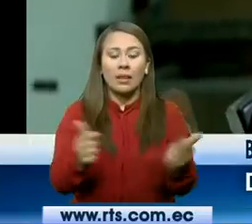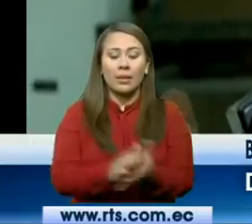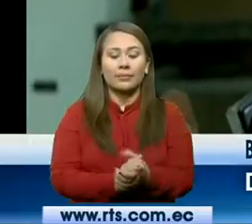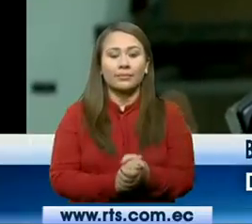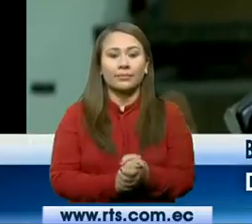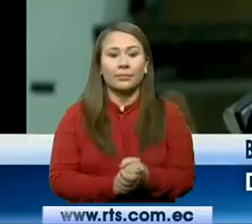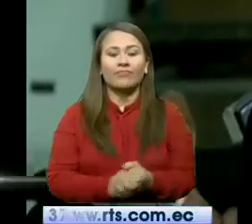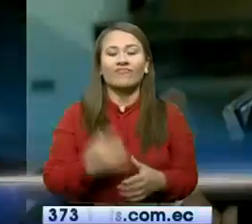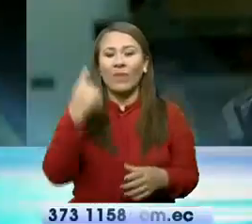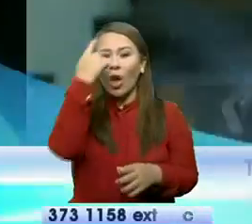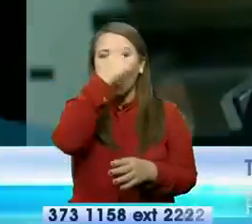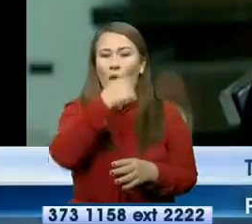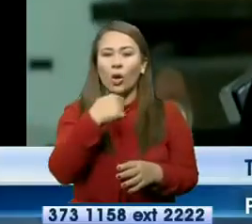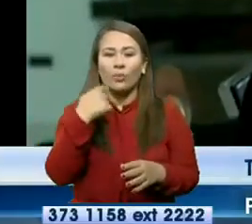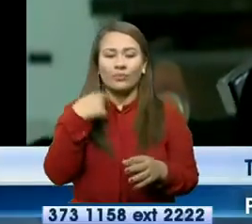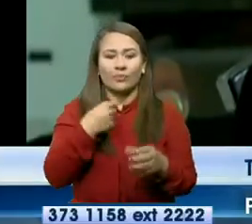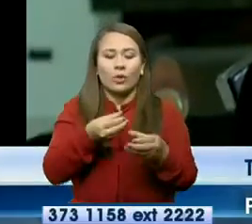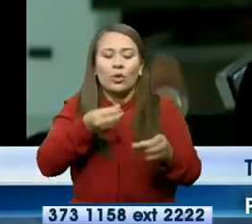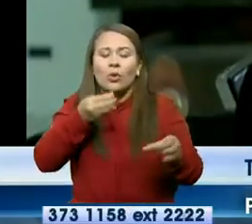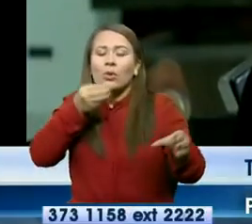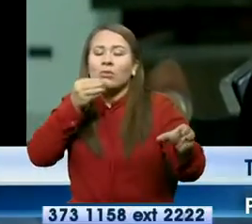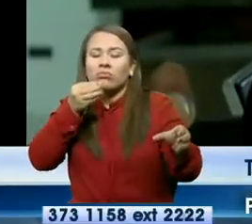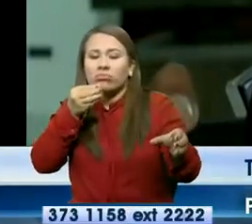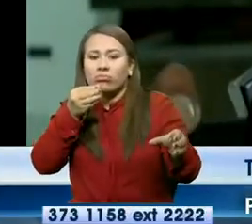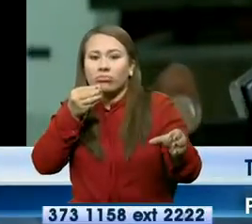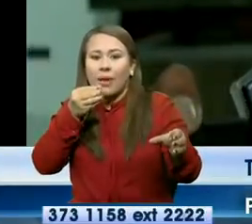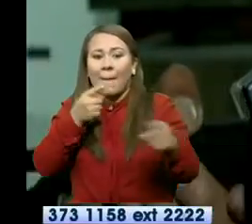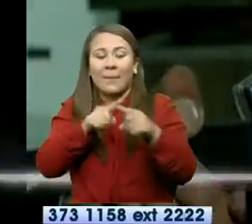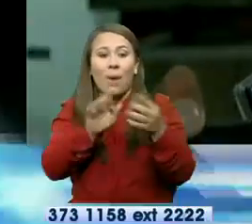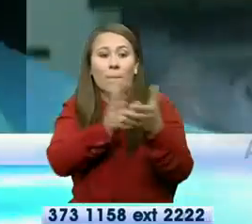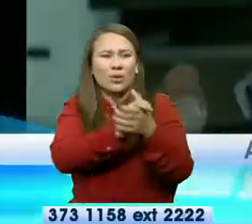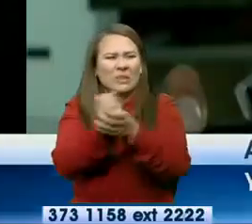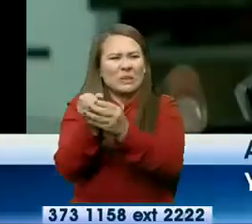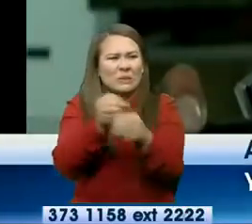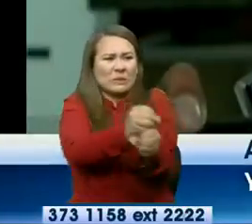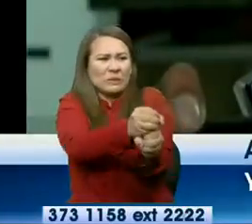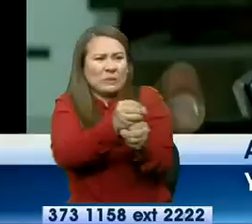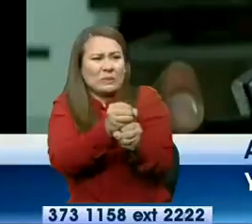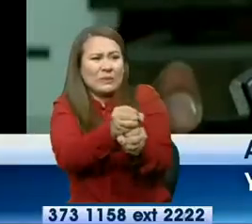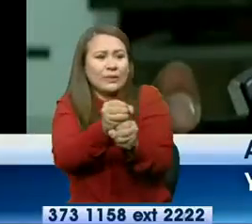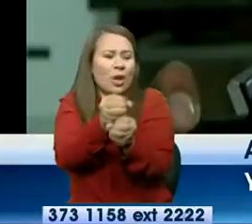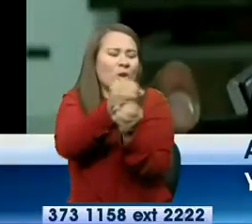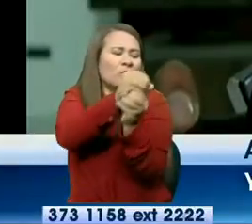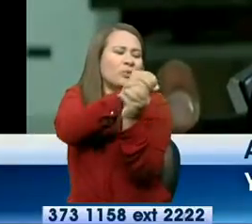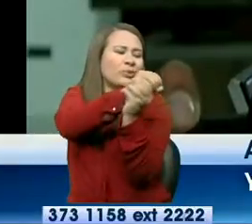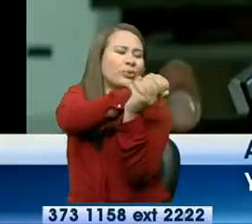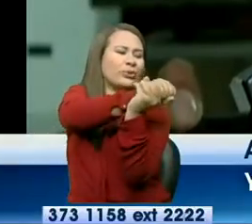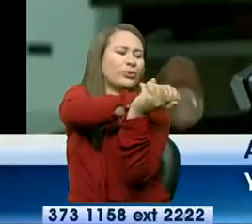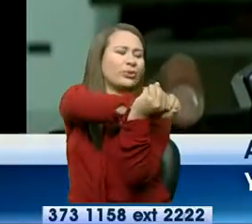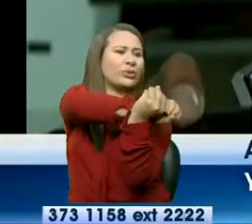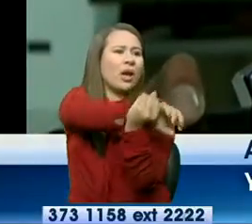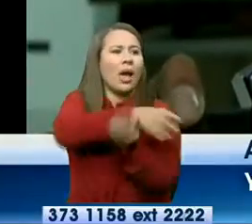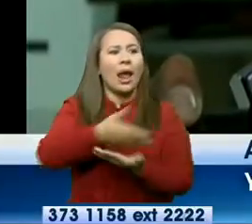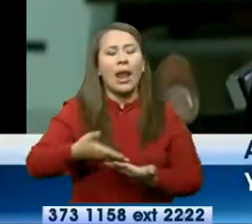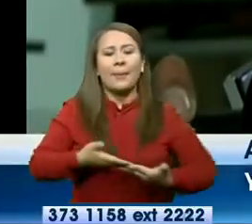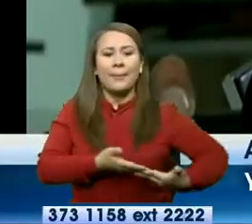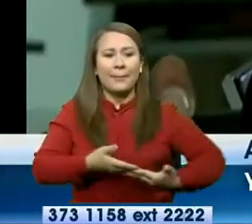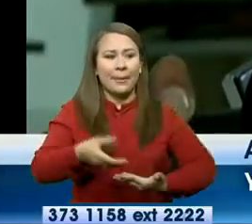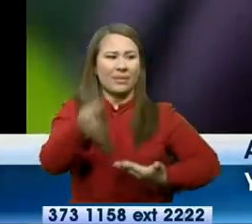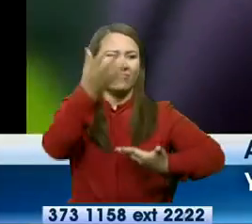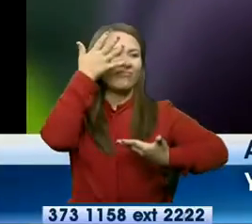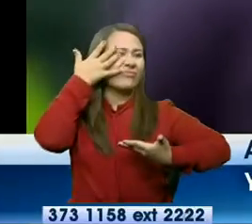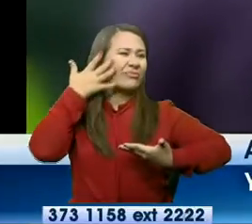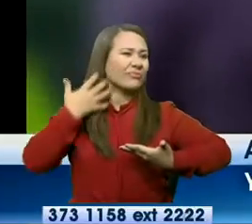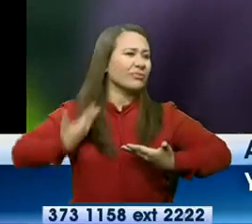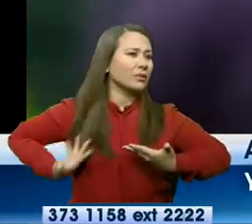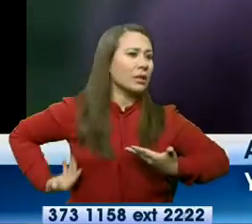en su rostro un poco y el poco cae en la pared y eso es lo que derrama en el colchón y le llega a la bebita. Le salpicó. A